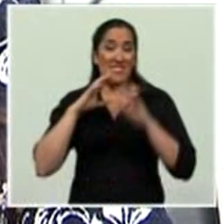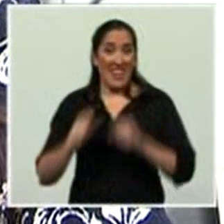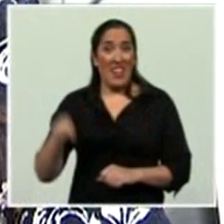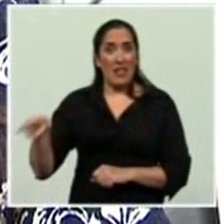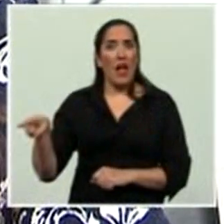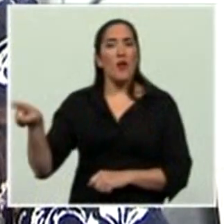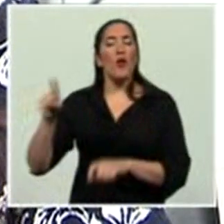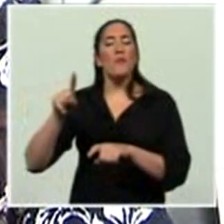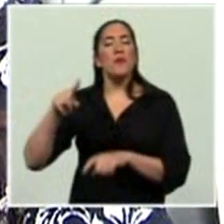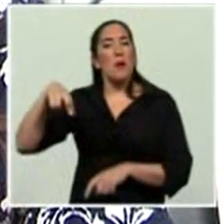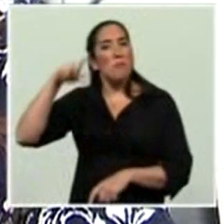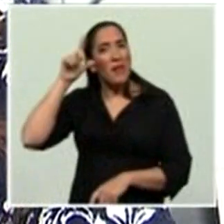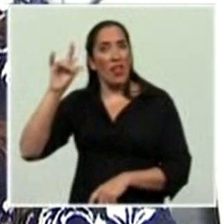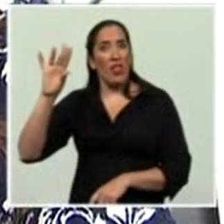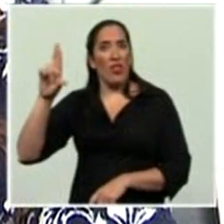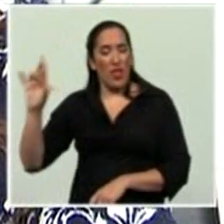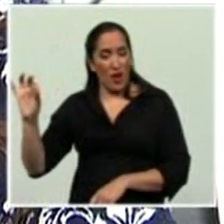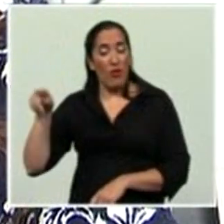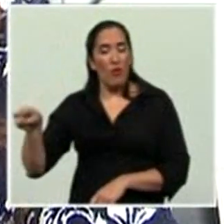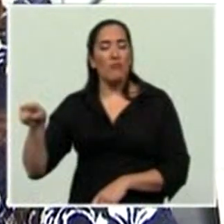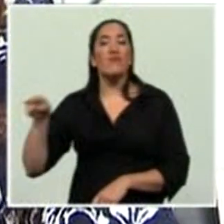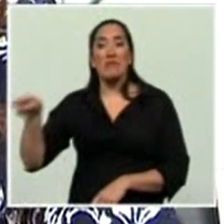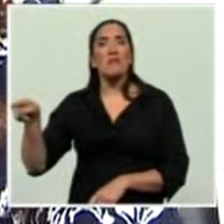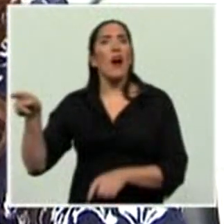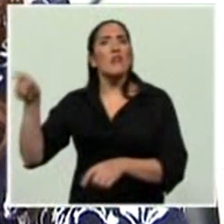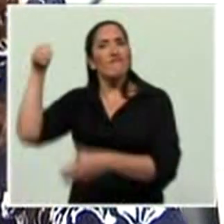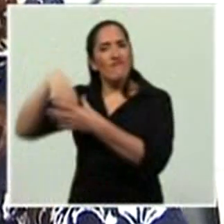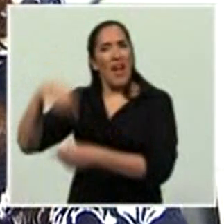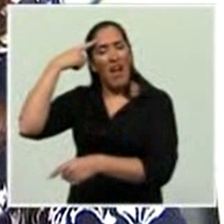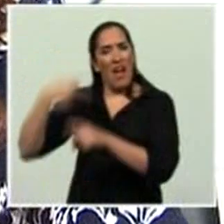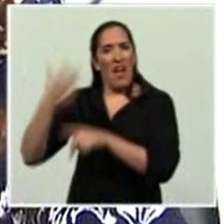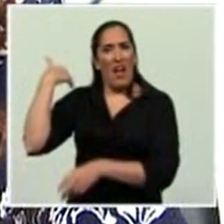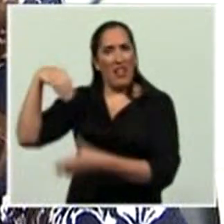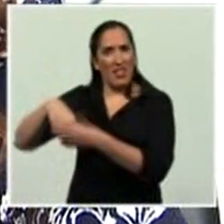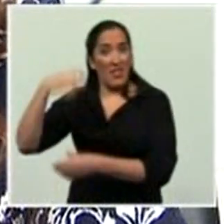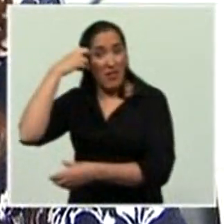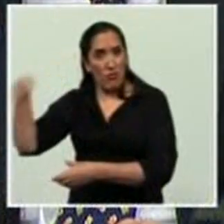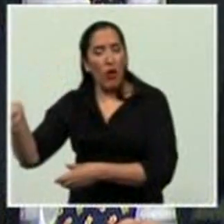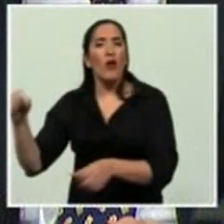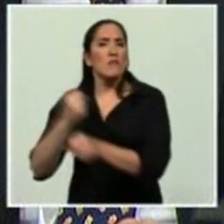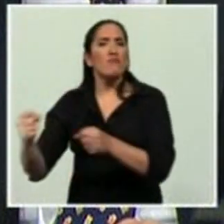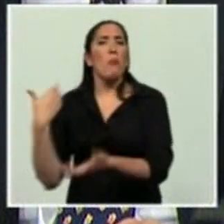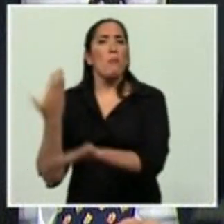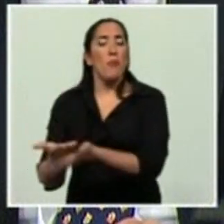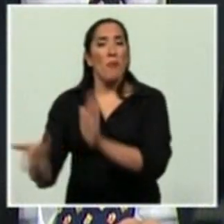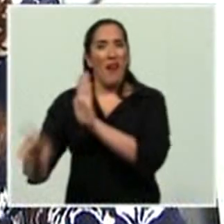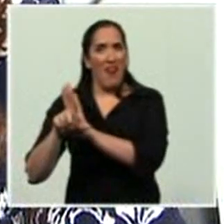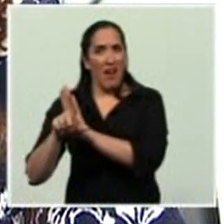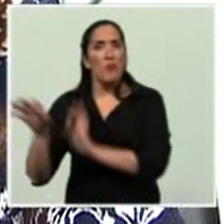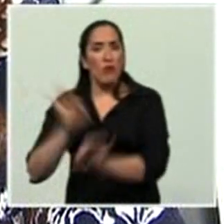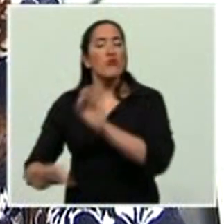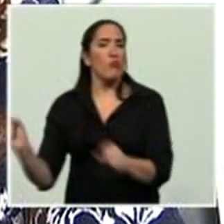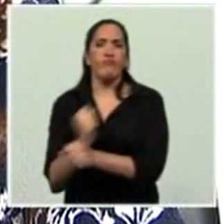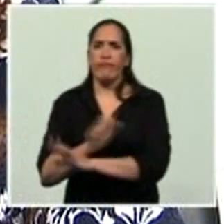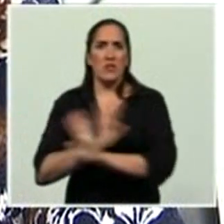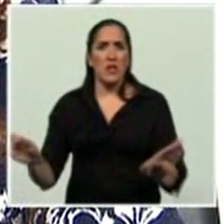Pedro Él presentó una ley que fue sancionada y ya fue promulgada en el que no se permite más privatizar por